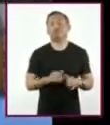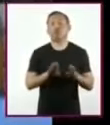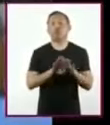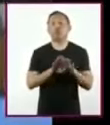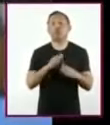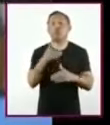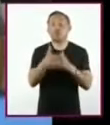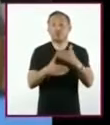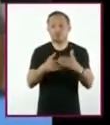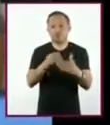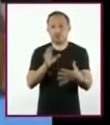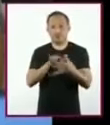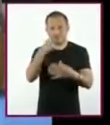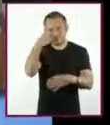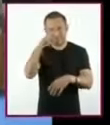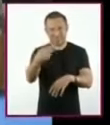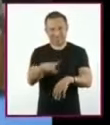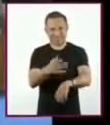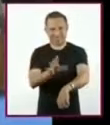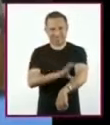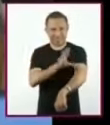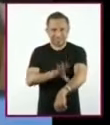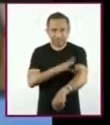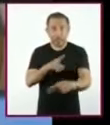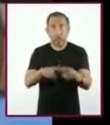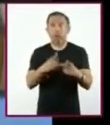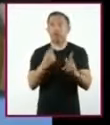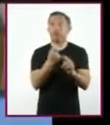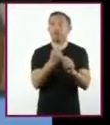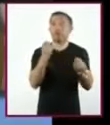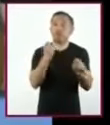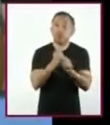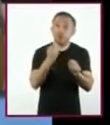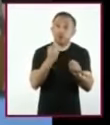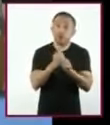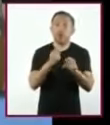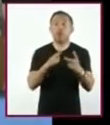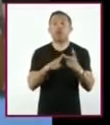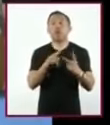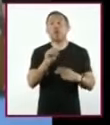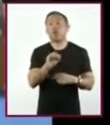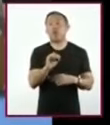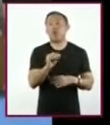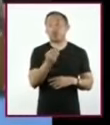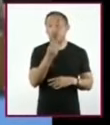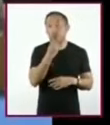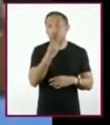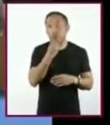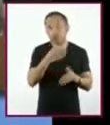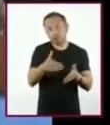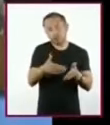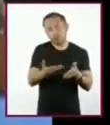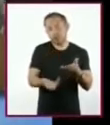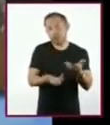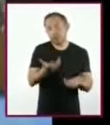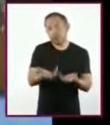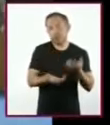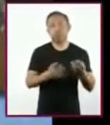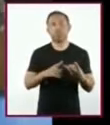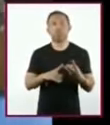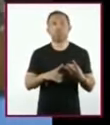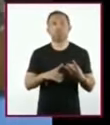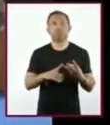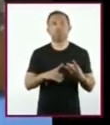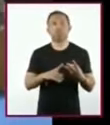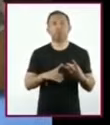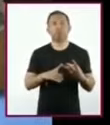energía y que entonces se usan para el transporte o para calentar alimentos. Procesos relacionados, por ejemplo, con la